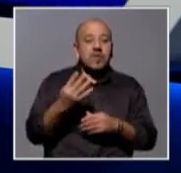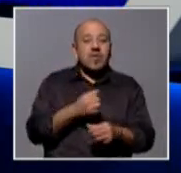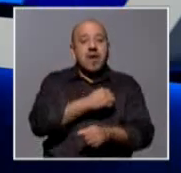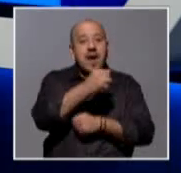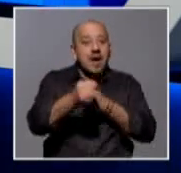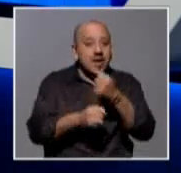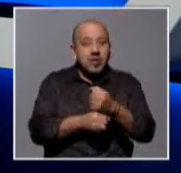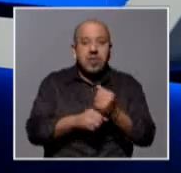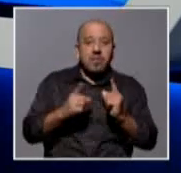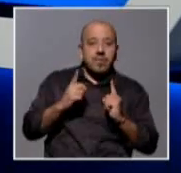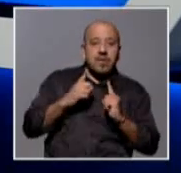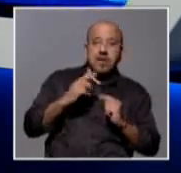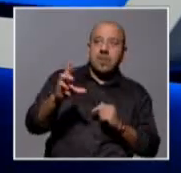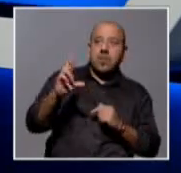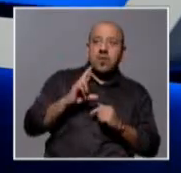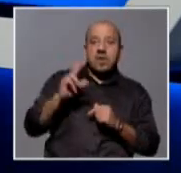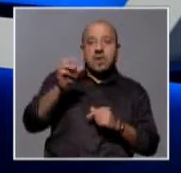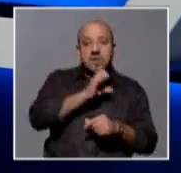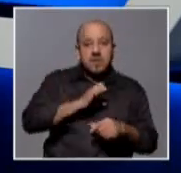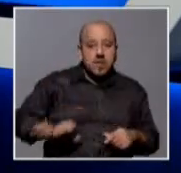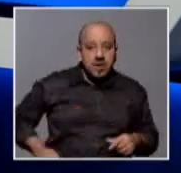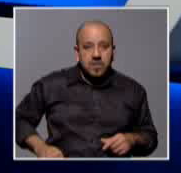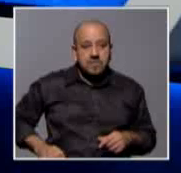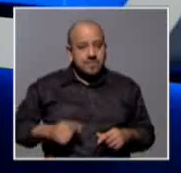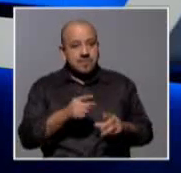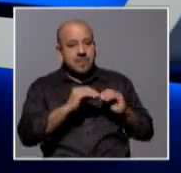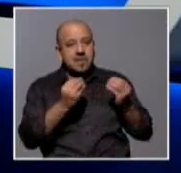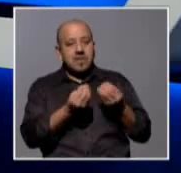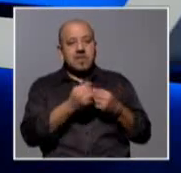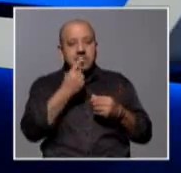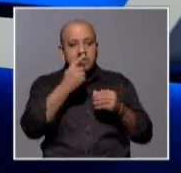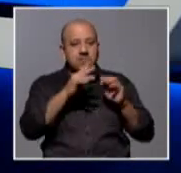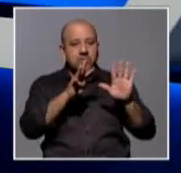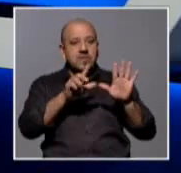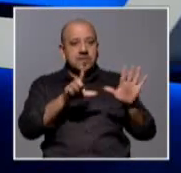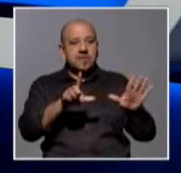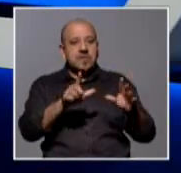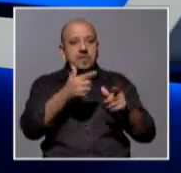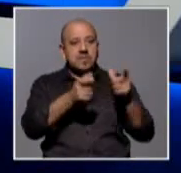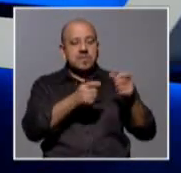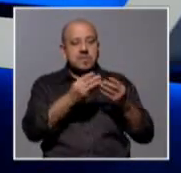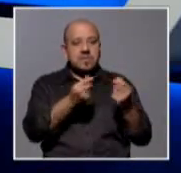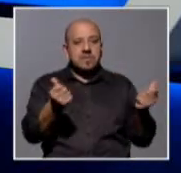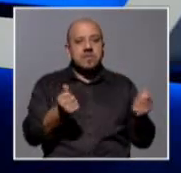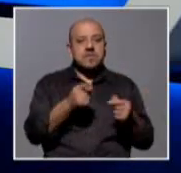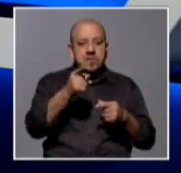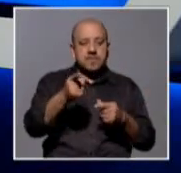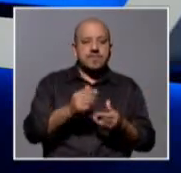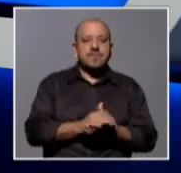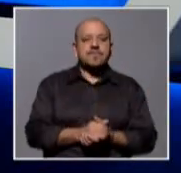respuesta del Estado. Es una entre 197 historias de las familias de los desaparecidos. Acá la